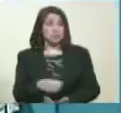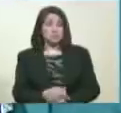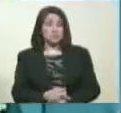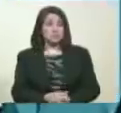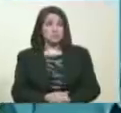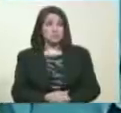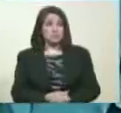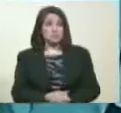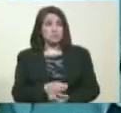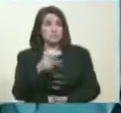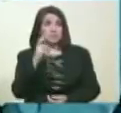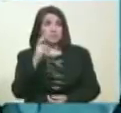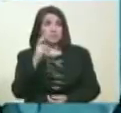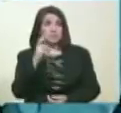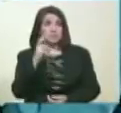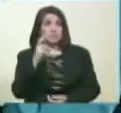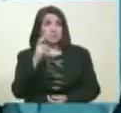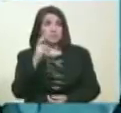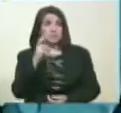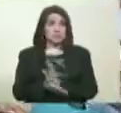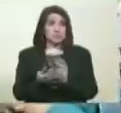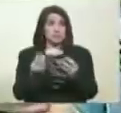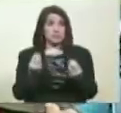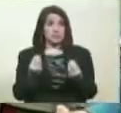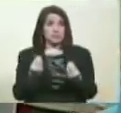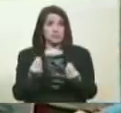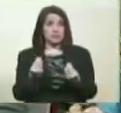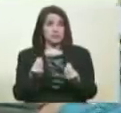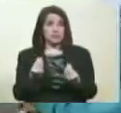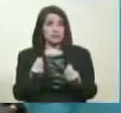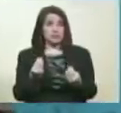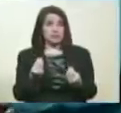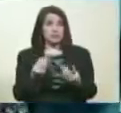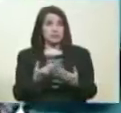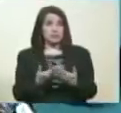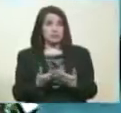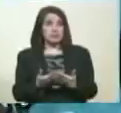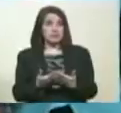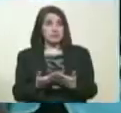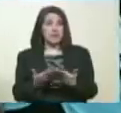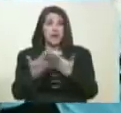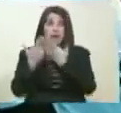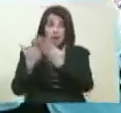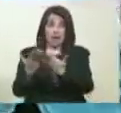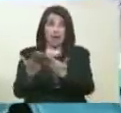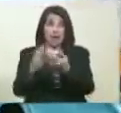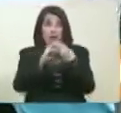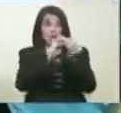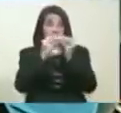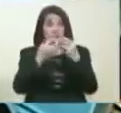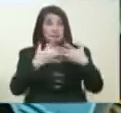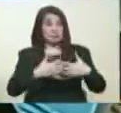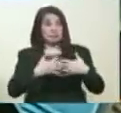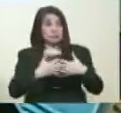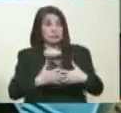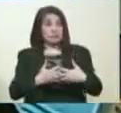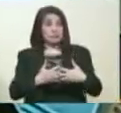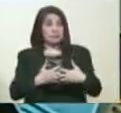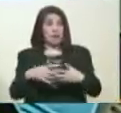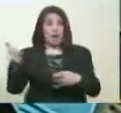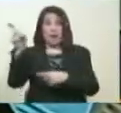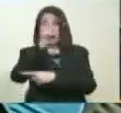Los están, lo hacen. Eso es un regalo. A mí. Oye, mira, gracias. En láser. Lo agradezca, de verdad. Elaborados en láser. Puro